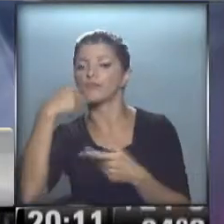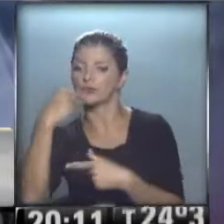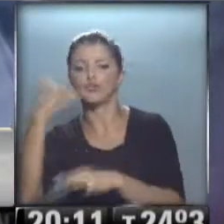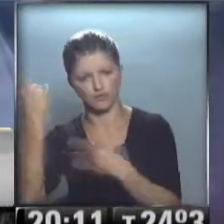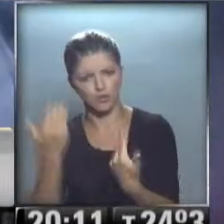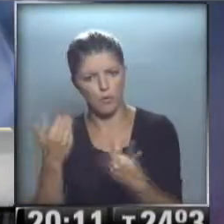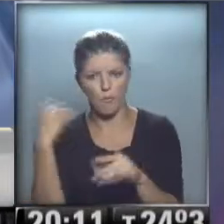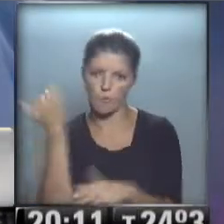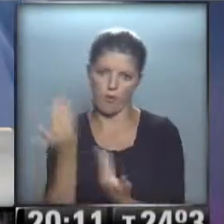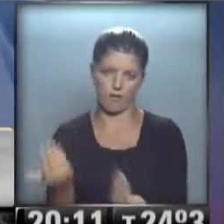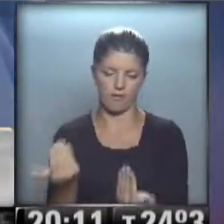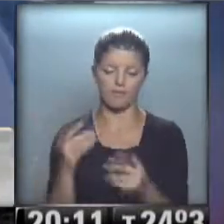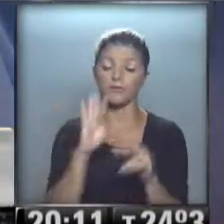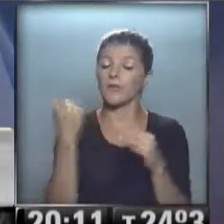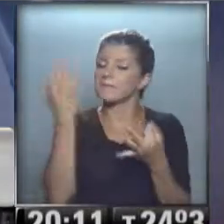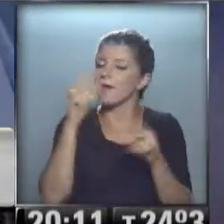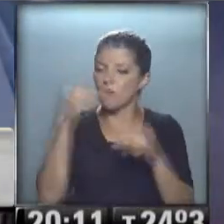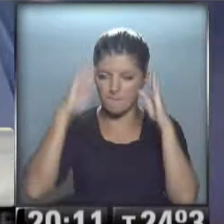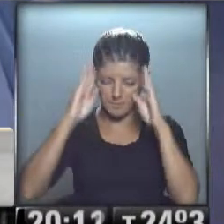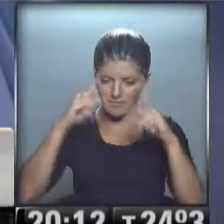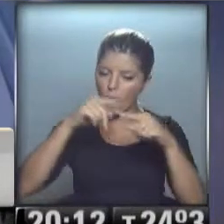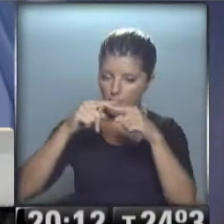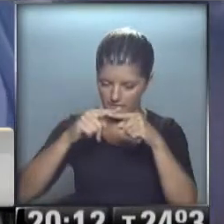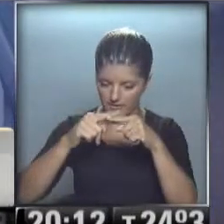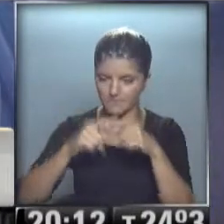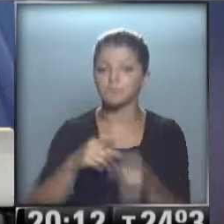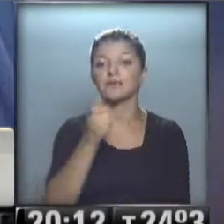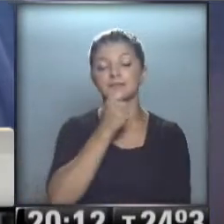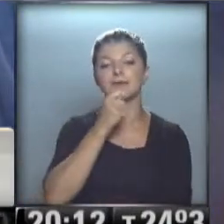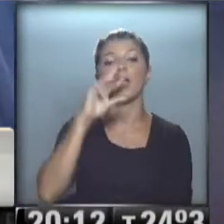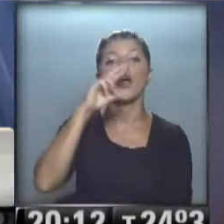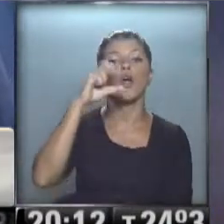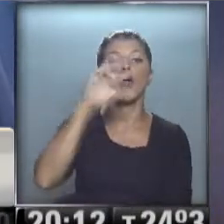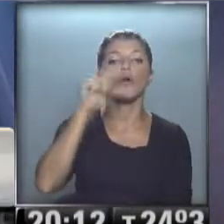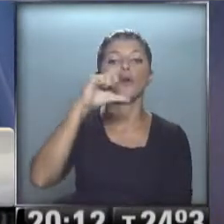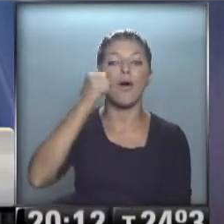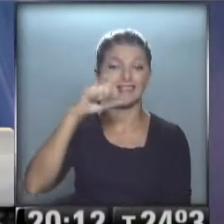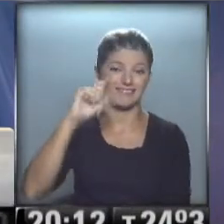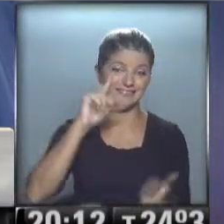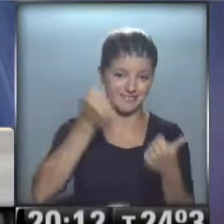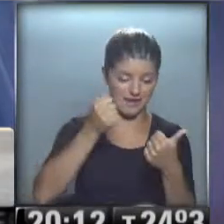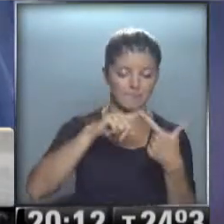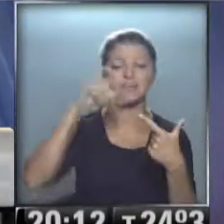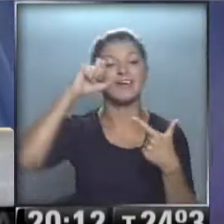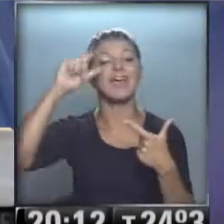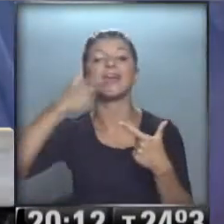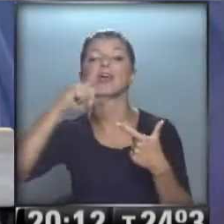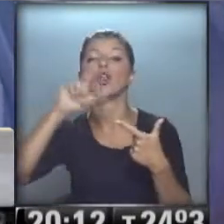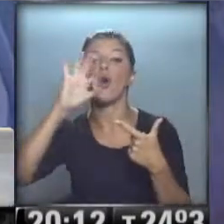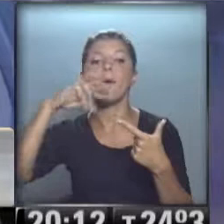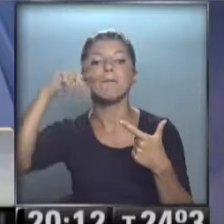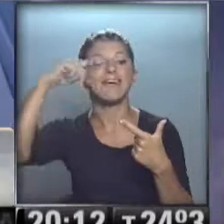uno tiene que atenerse a las cuestiones políticas. Cuando Croacia y Eslovenia decidieron separarse de la antigua